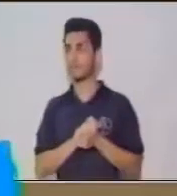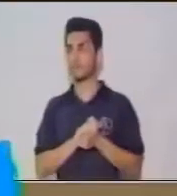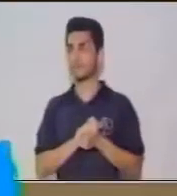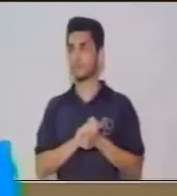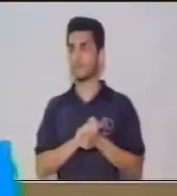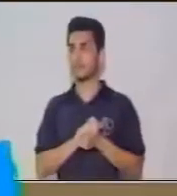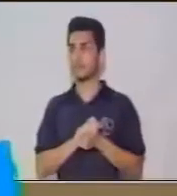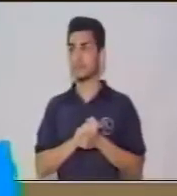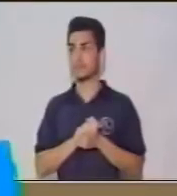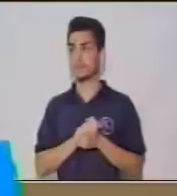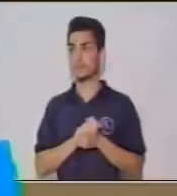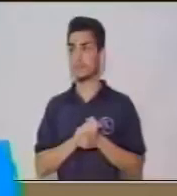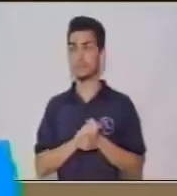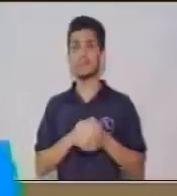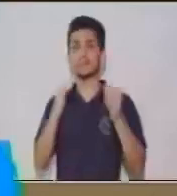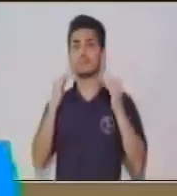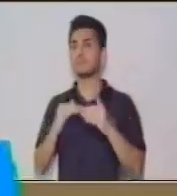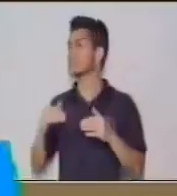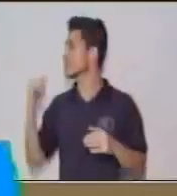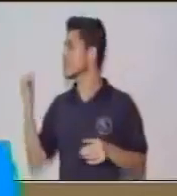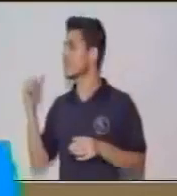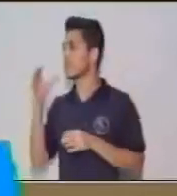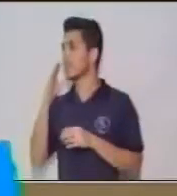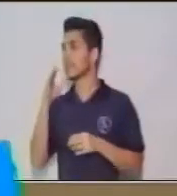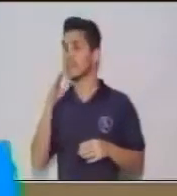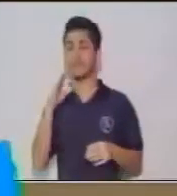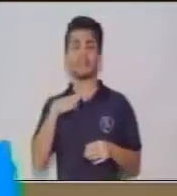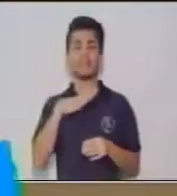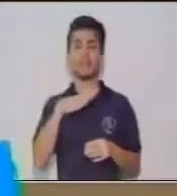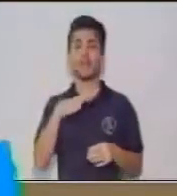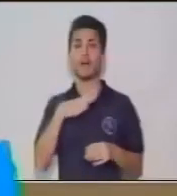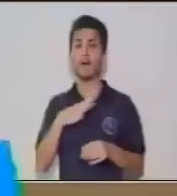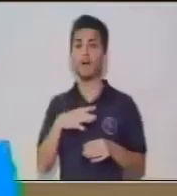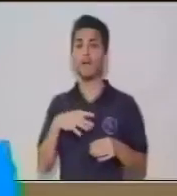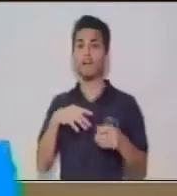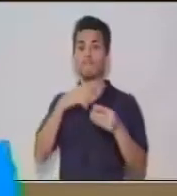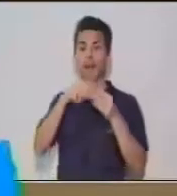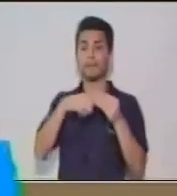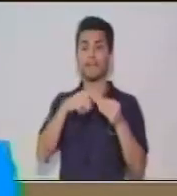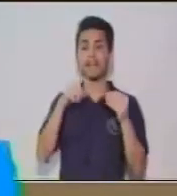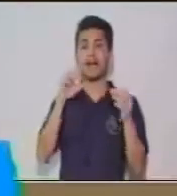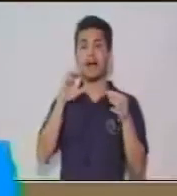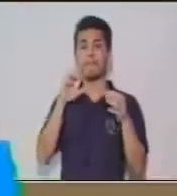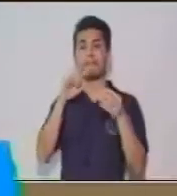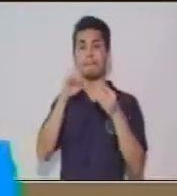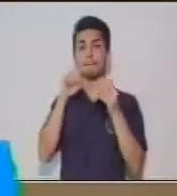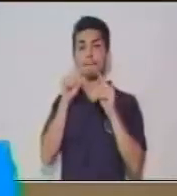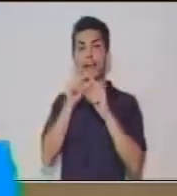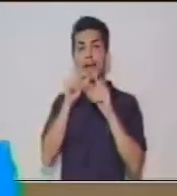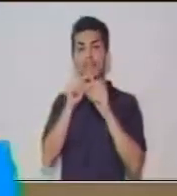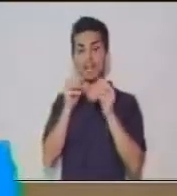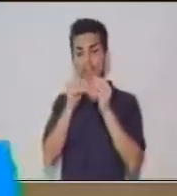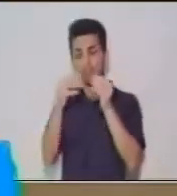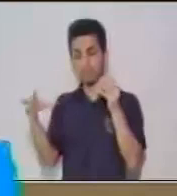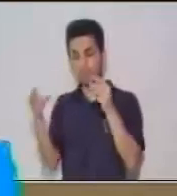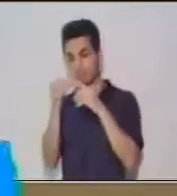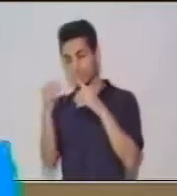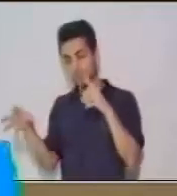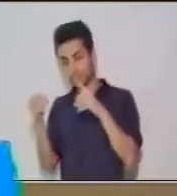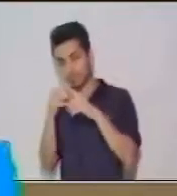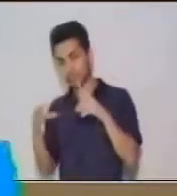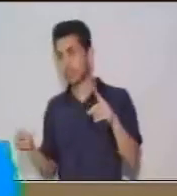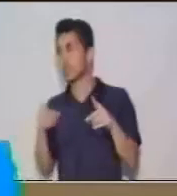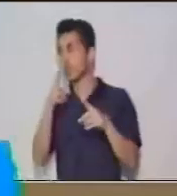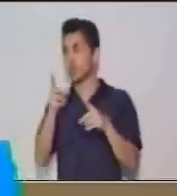siguiente tenemos únicamente lo que es la familia de palabras. Usted va a completar el lexema y el